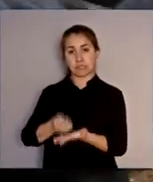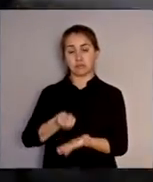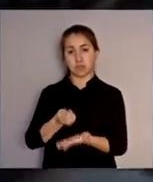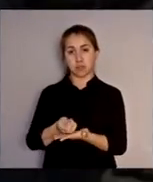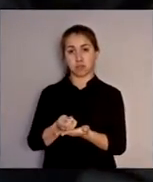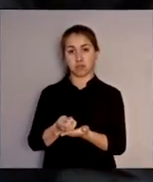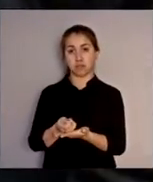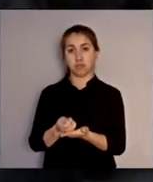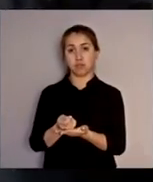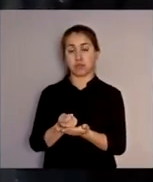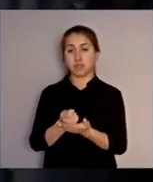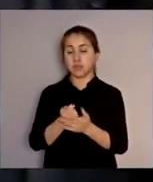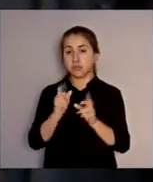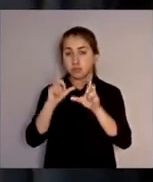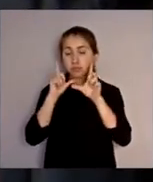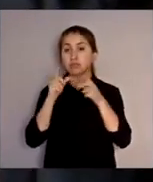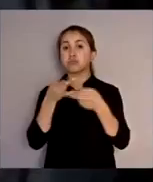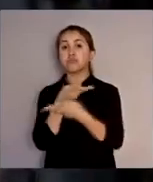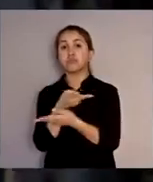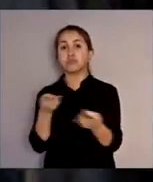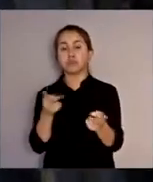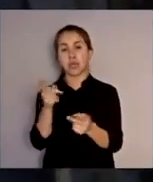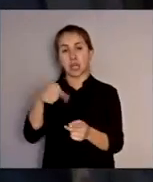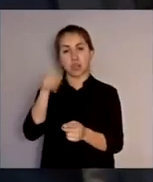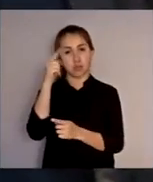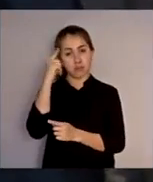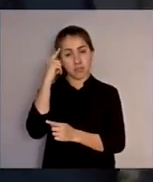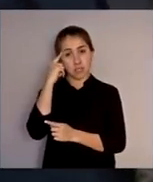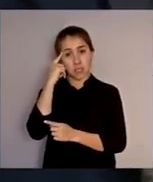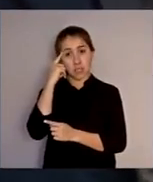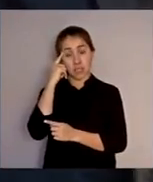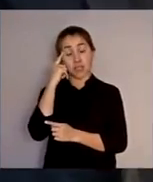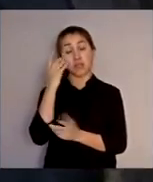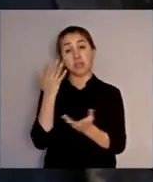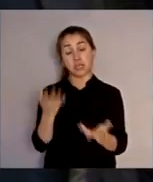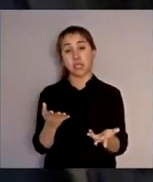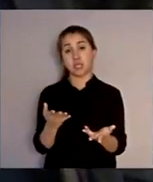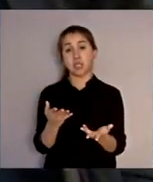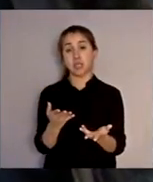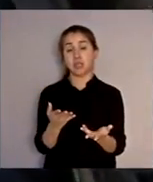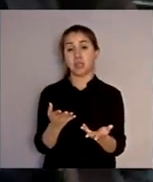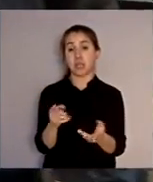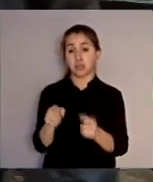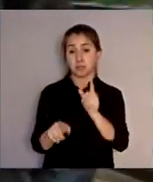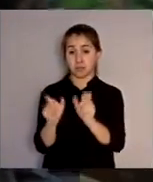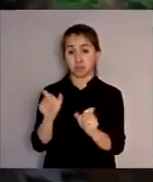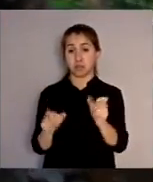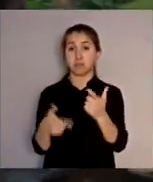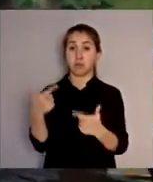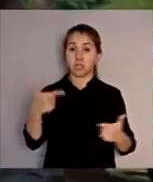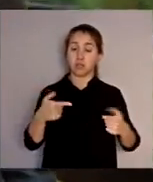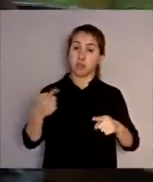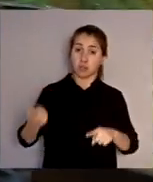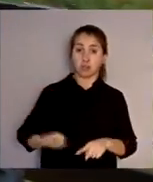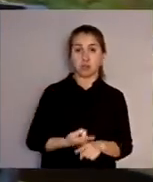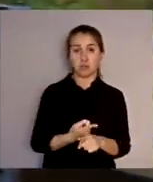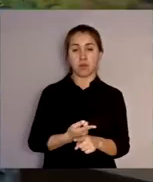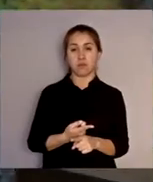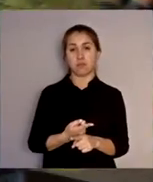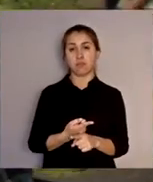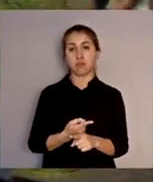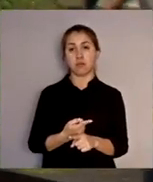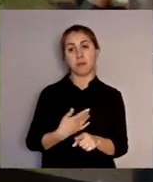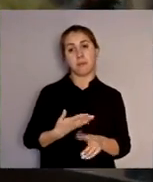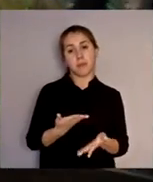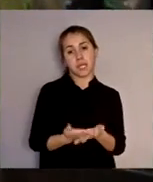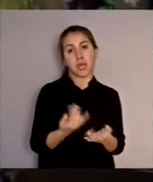necesitan expresarse hacia el público lo que ellos piensan. Y normalmente estos políticos, nuevamente, ¿no es cierto?,